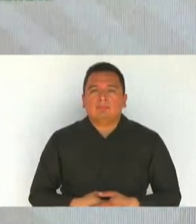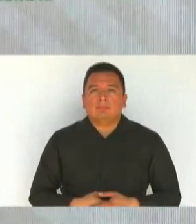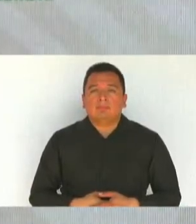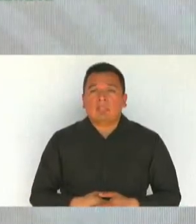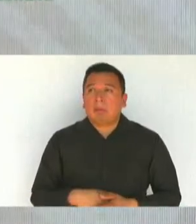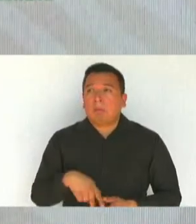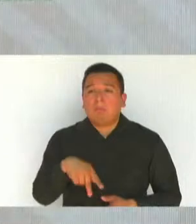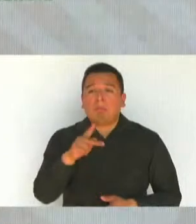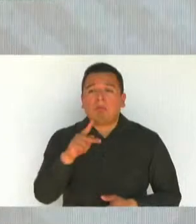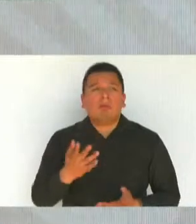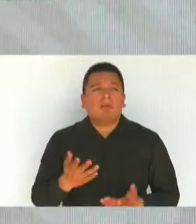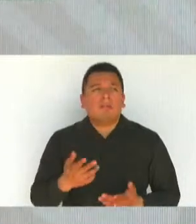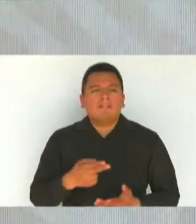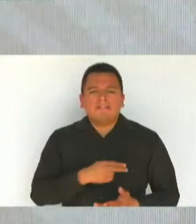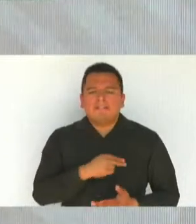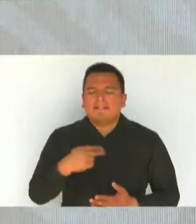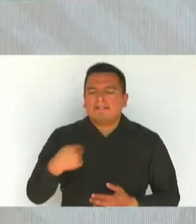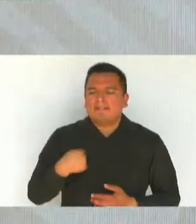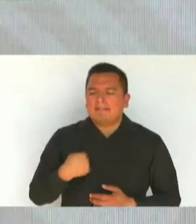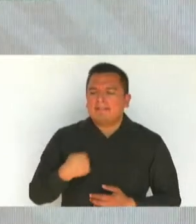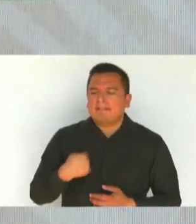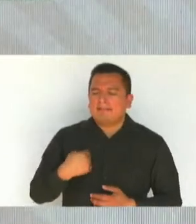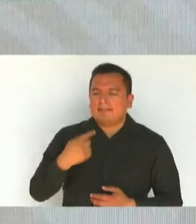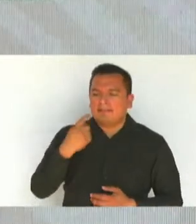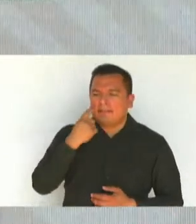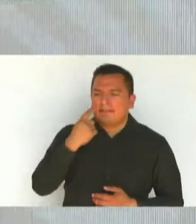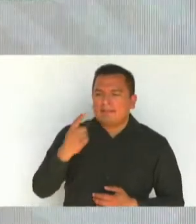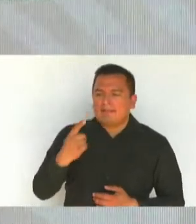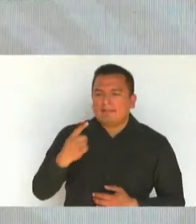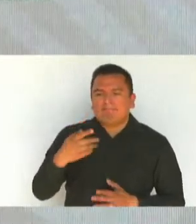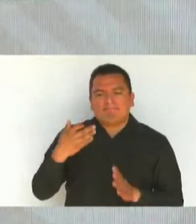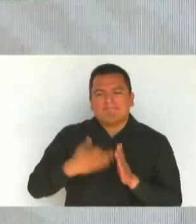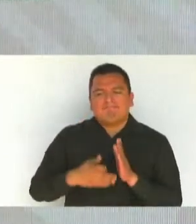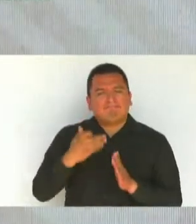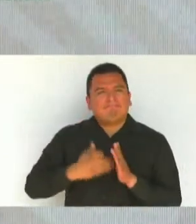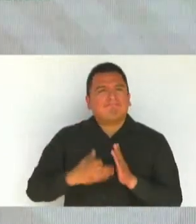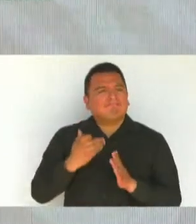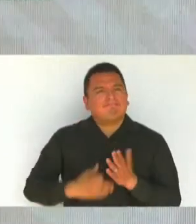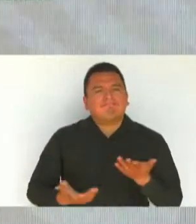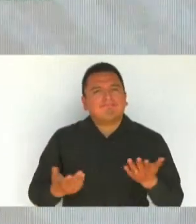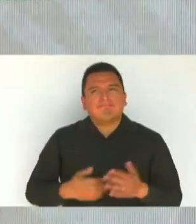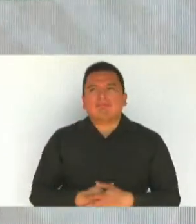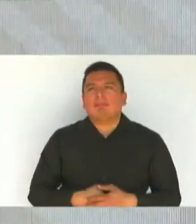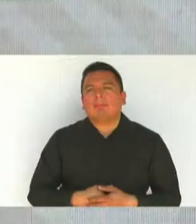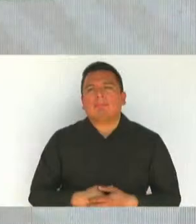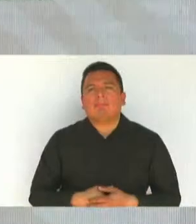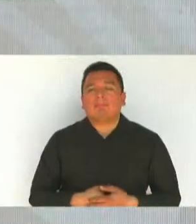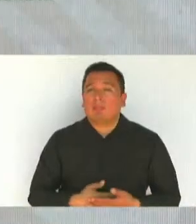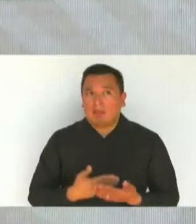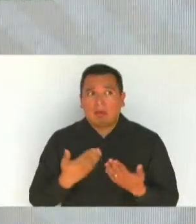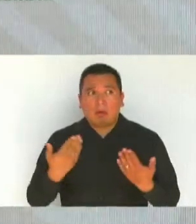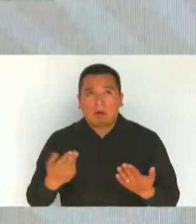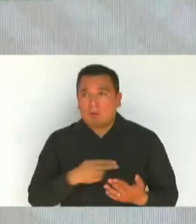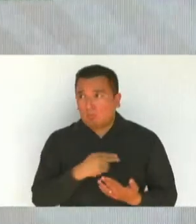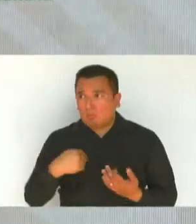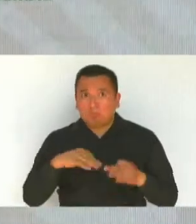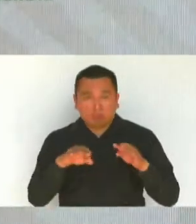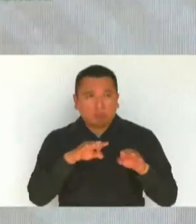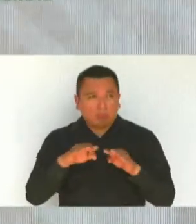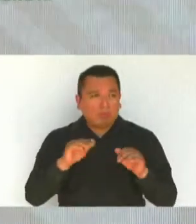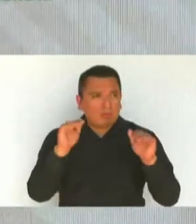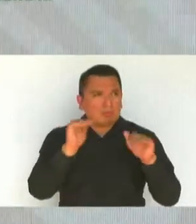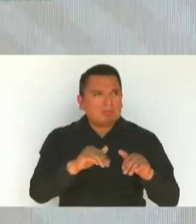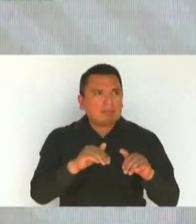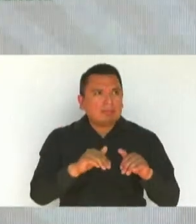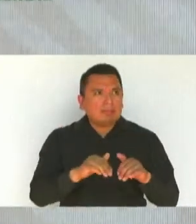la pandemia nos ha revelado crudamente algunas fallas. Y ahora, en la nueva normalidad, debemos trabajar fuertemente para